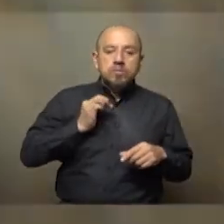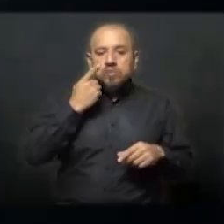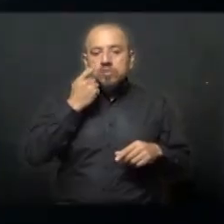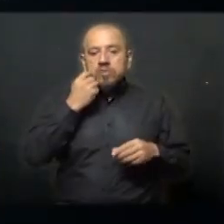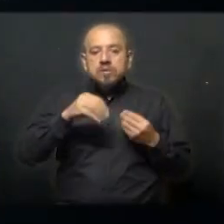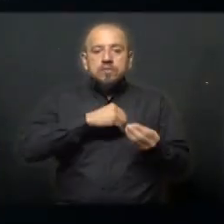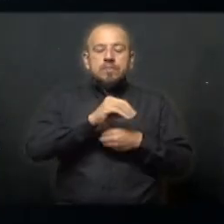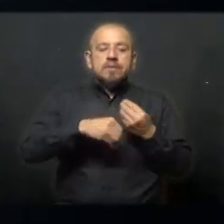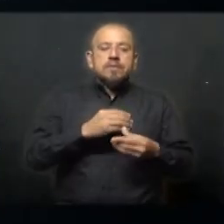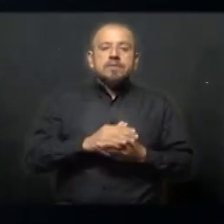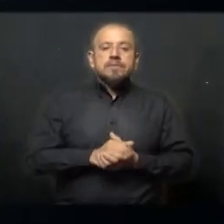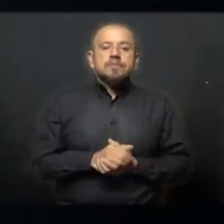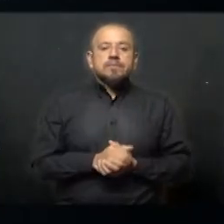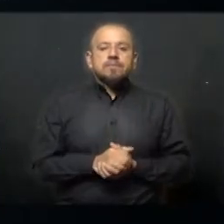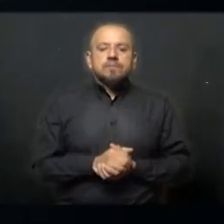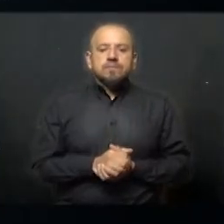familia